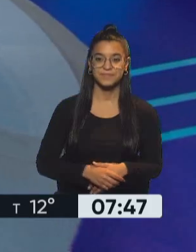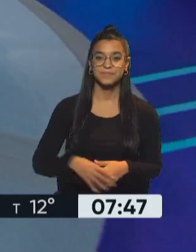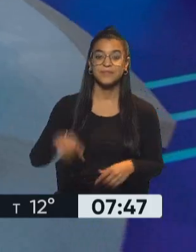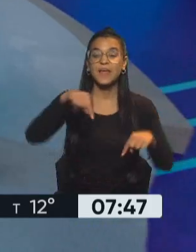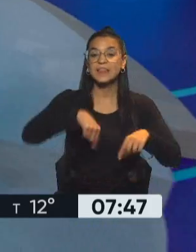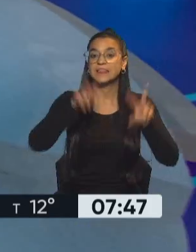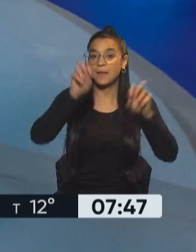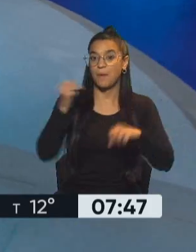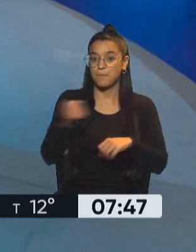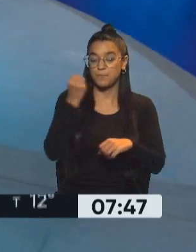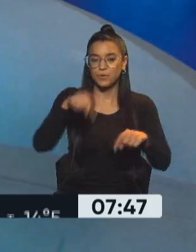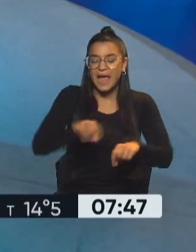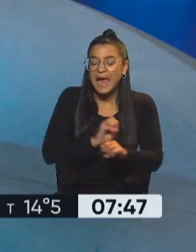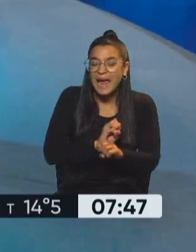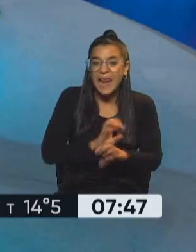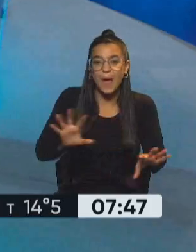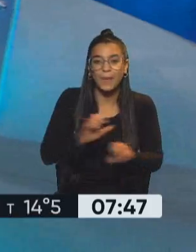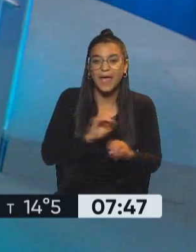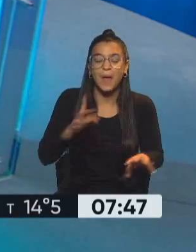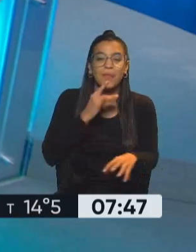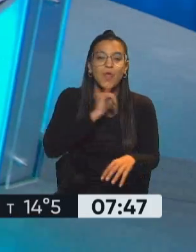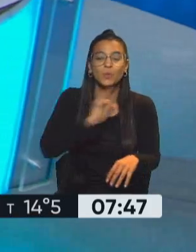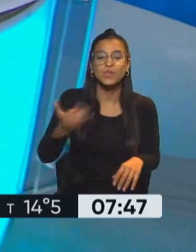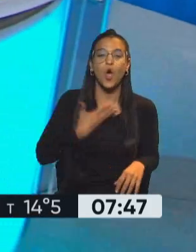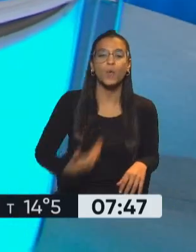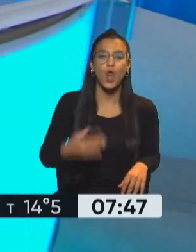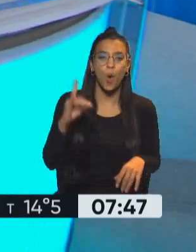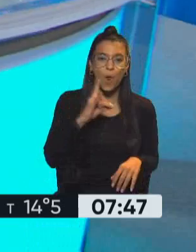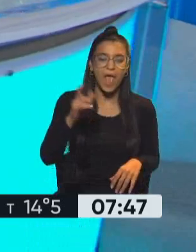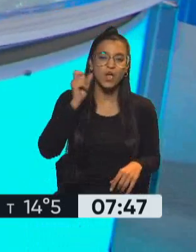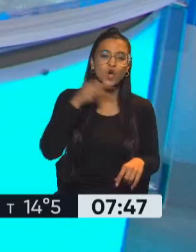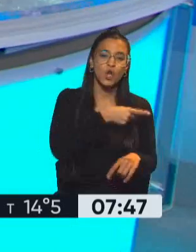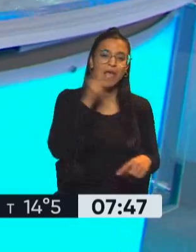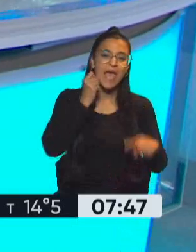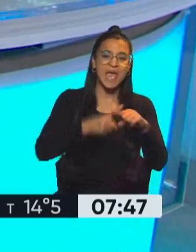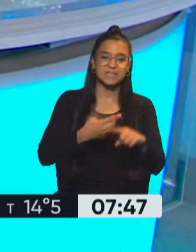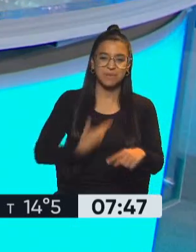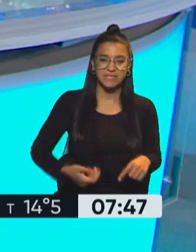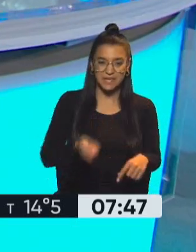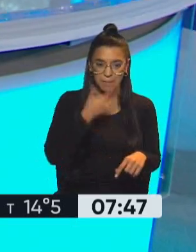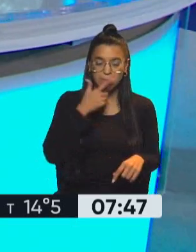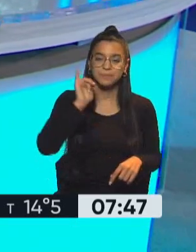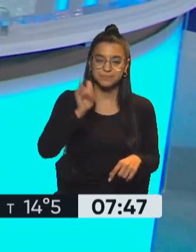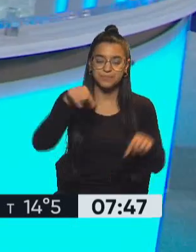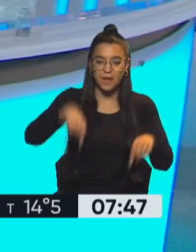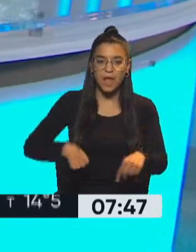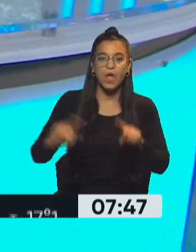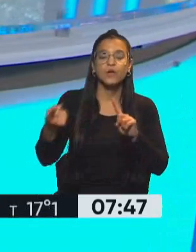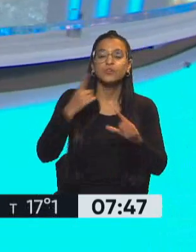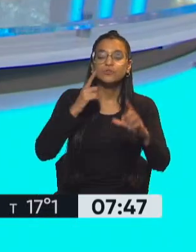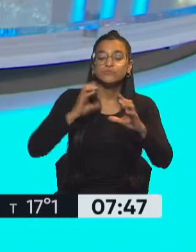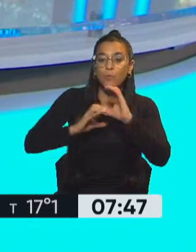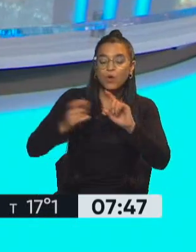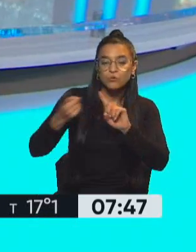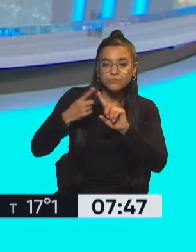dudas es el tema del día, la gravísima denuncia del gobierno de Bolivia contra el expresidente Mauricio Macri. Silvia. Es por eso que ya estamos en